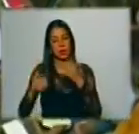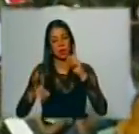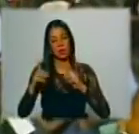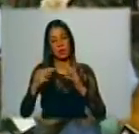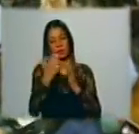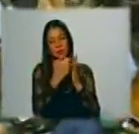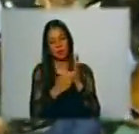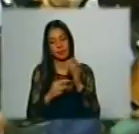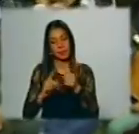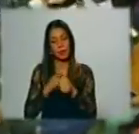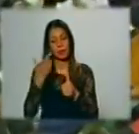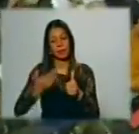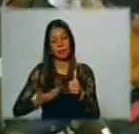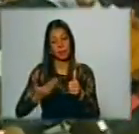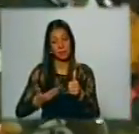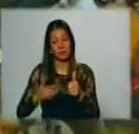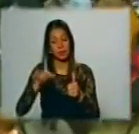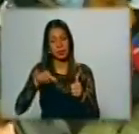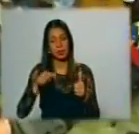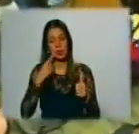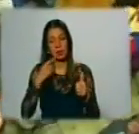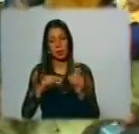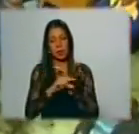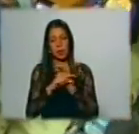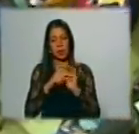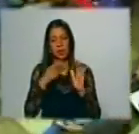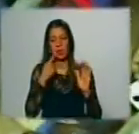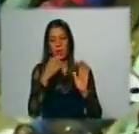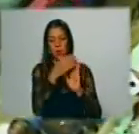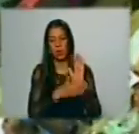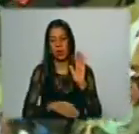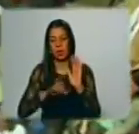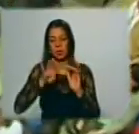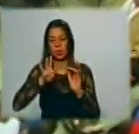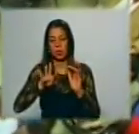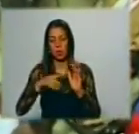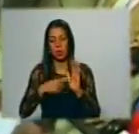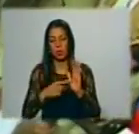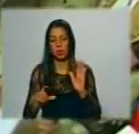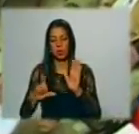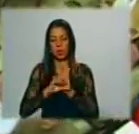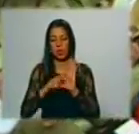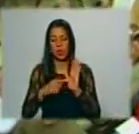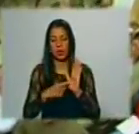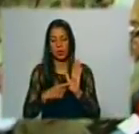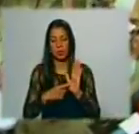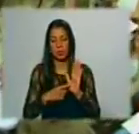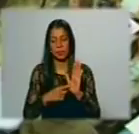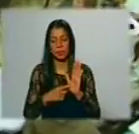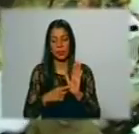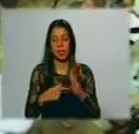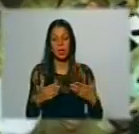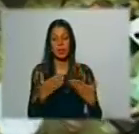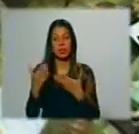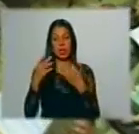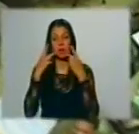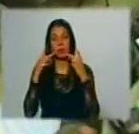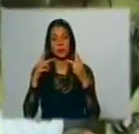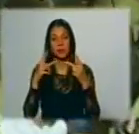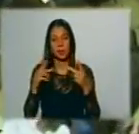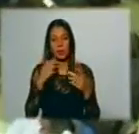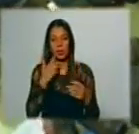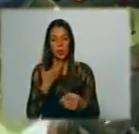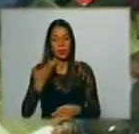así como los establecidos en el capítulo cuarto de esta ley constitucional. El servicio público